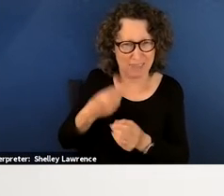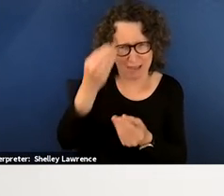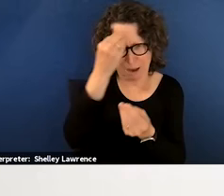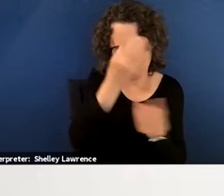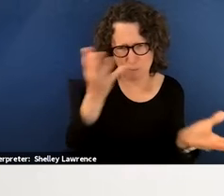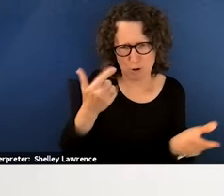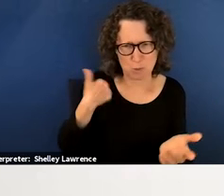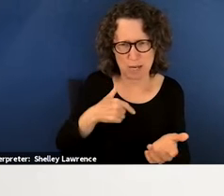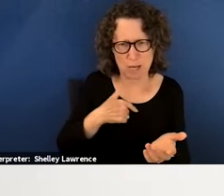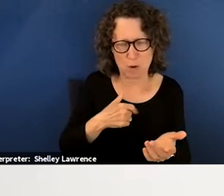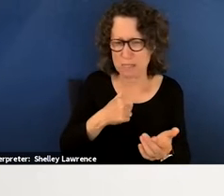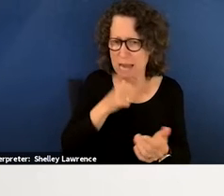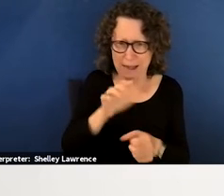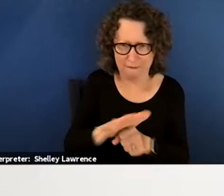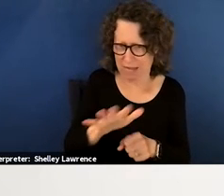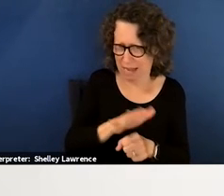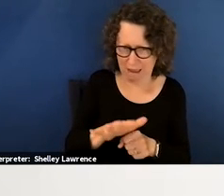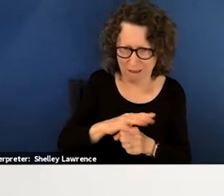15,000 pruebas